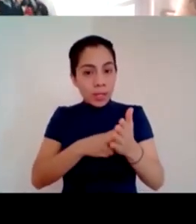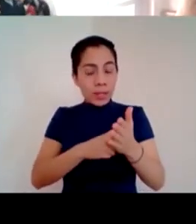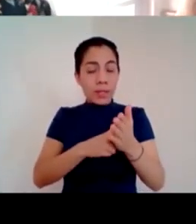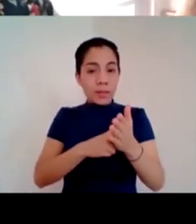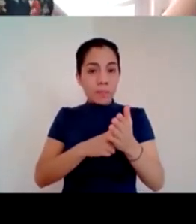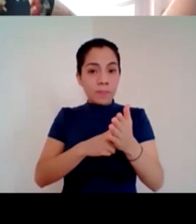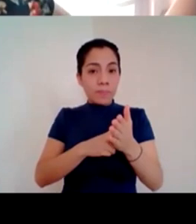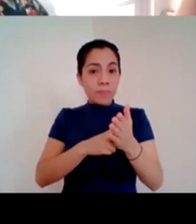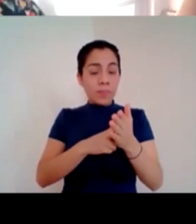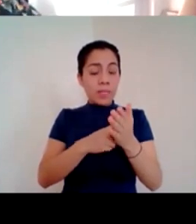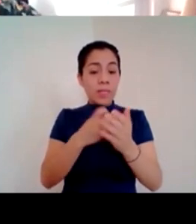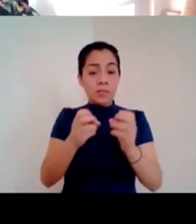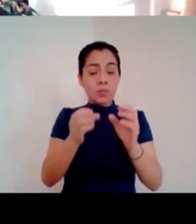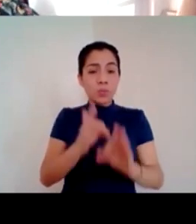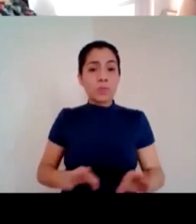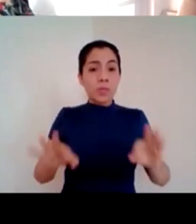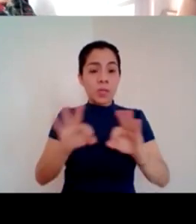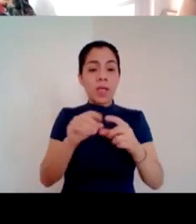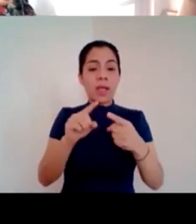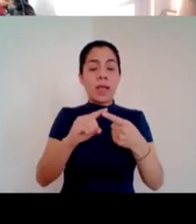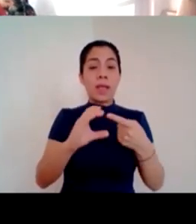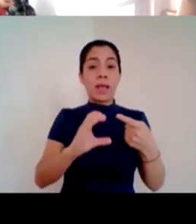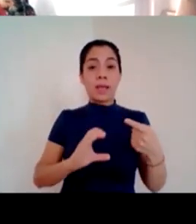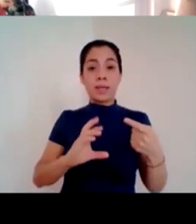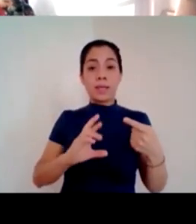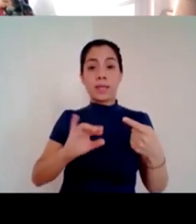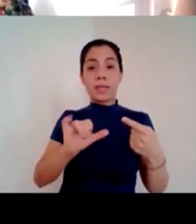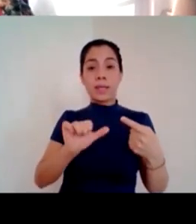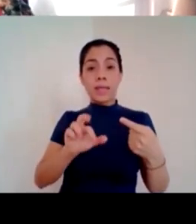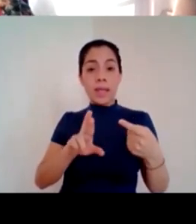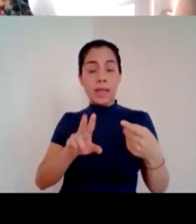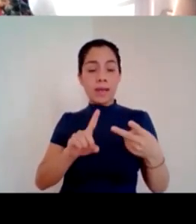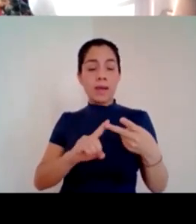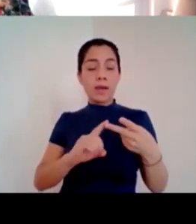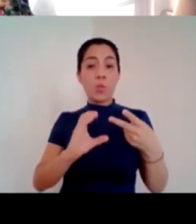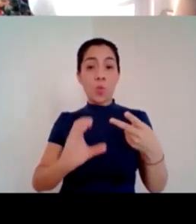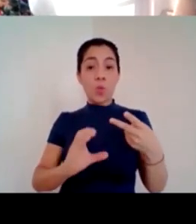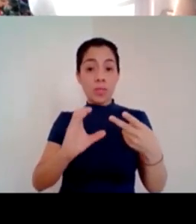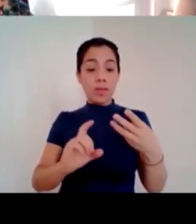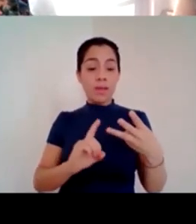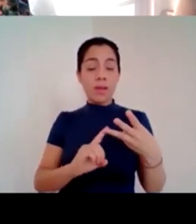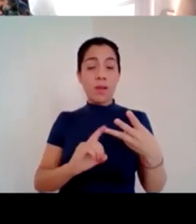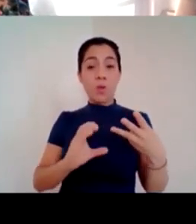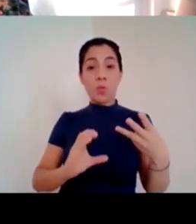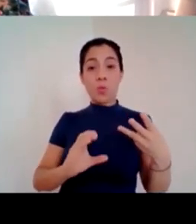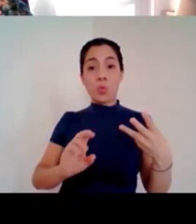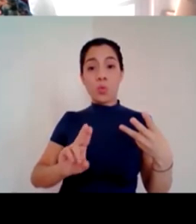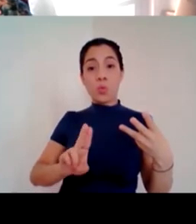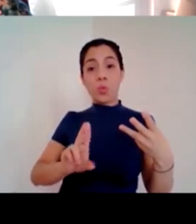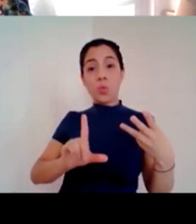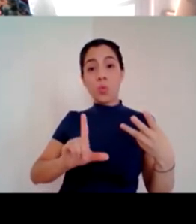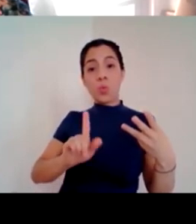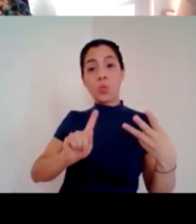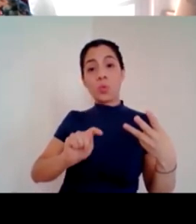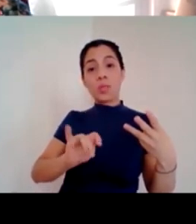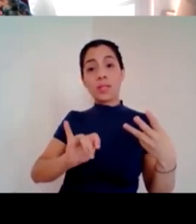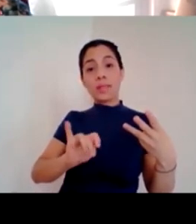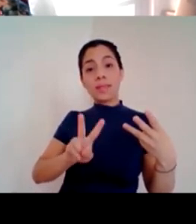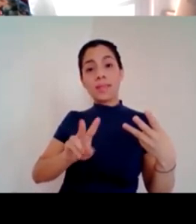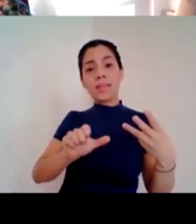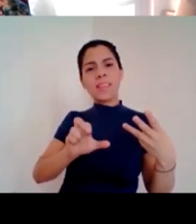cuidar cultivar es decir acompañar acompañar procesos